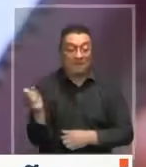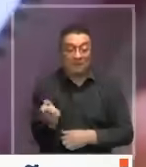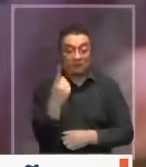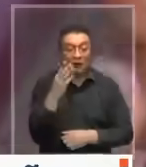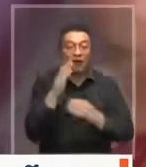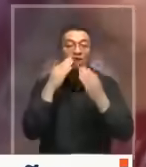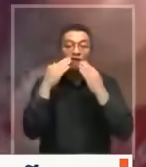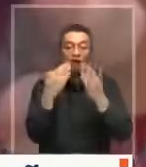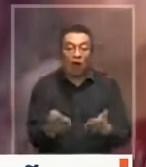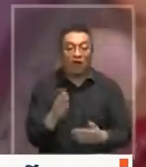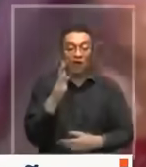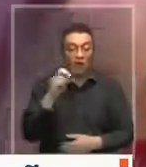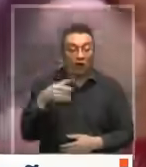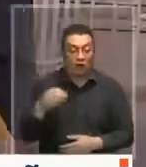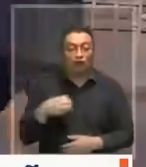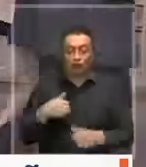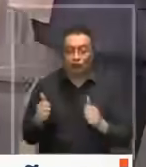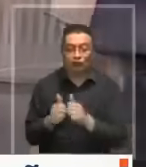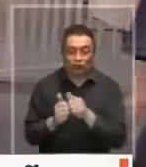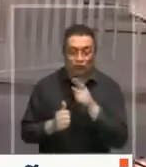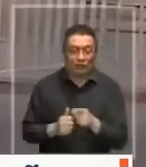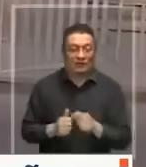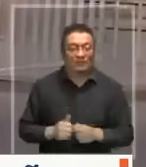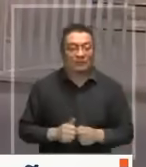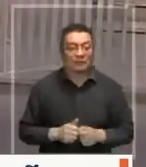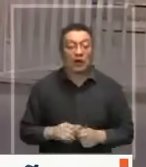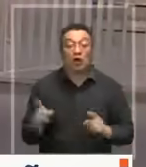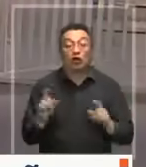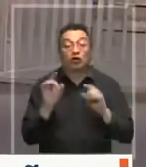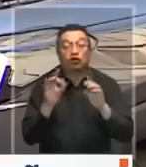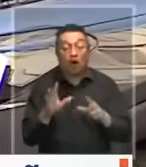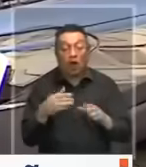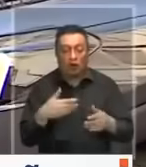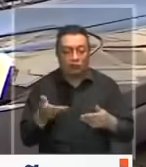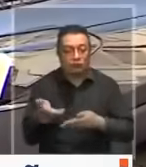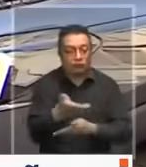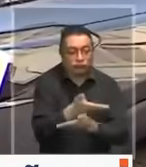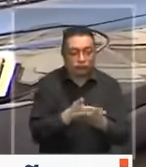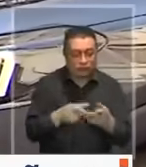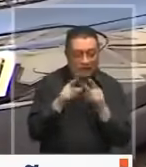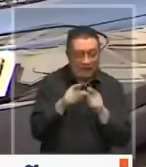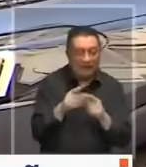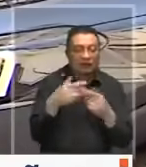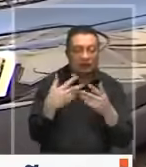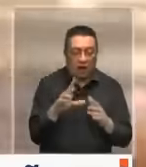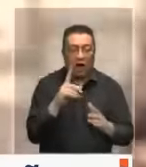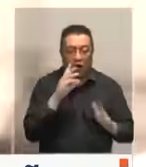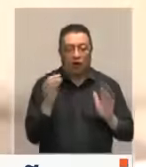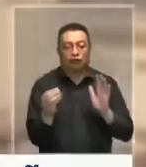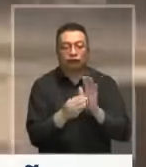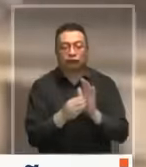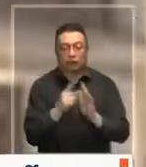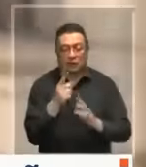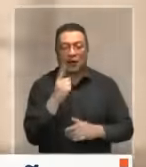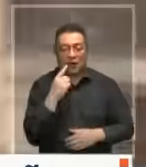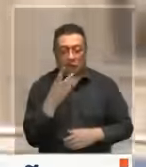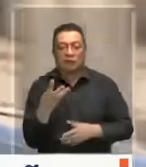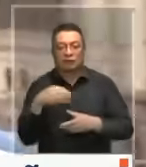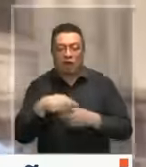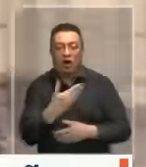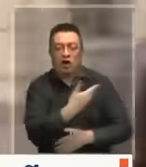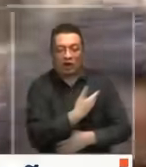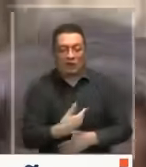bono y ahí salgo yo. Pero no solo quienes compartían sus ideas se hicieron presentes, también miembros del gobierno llegaron